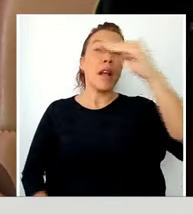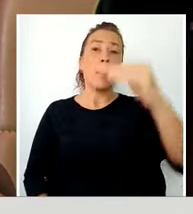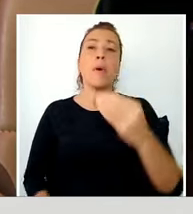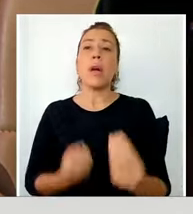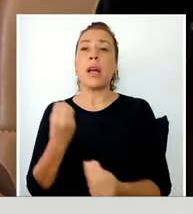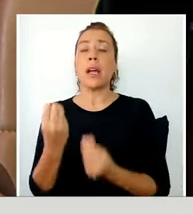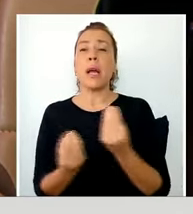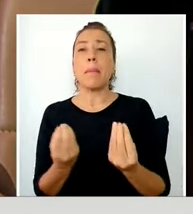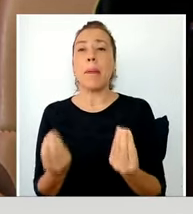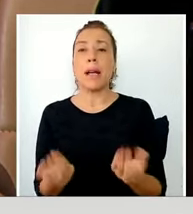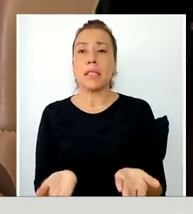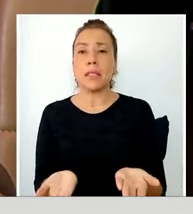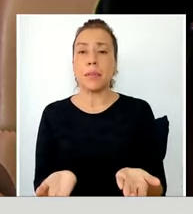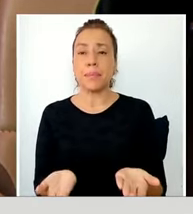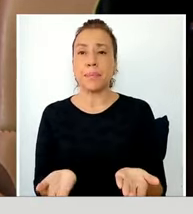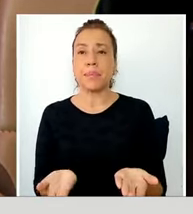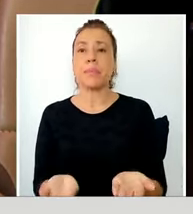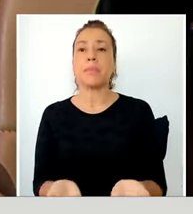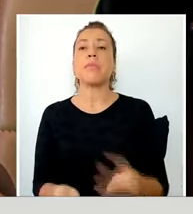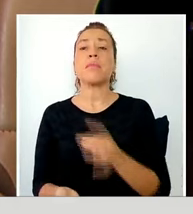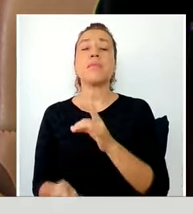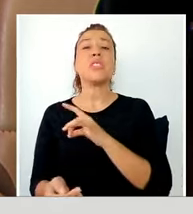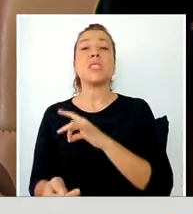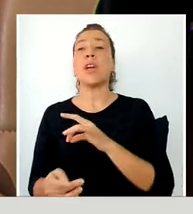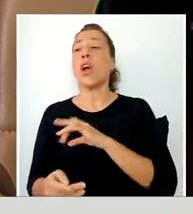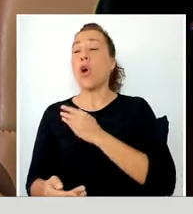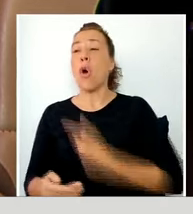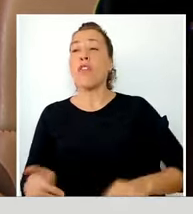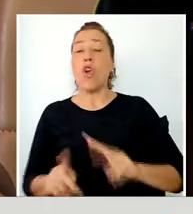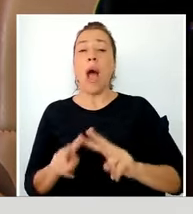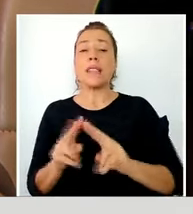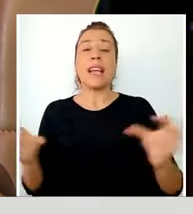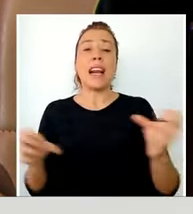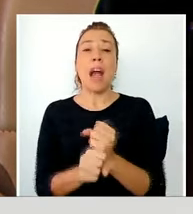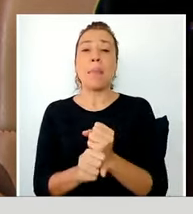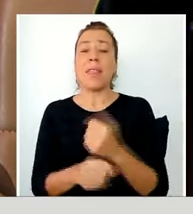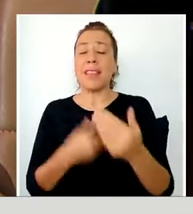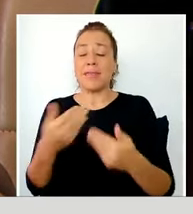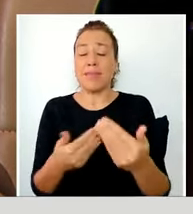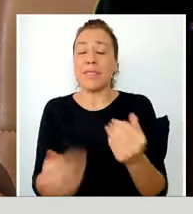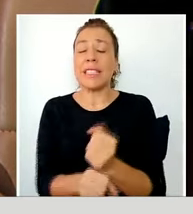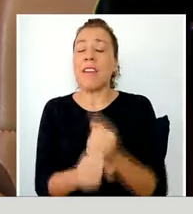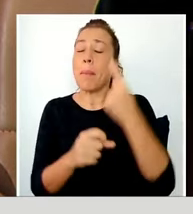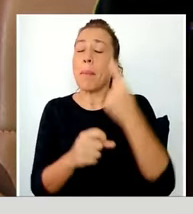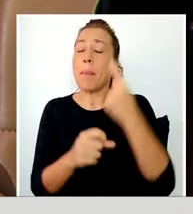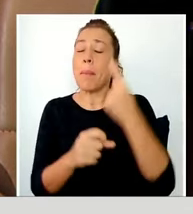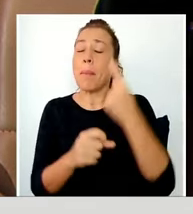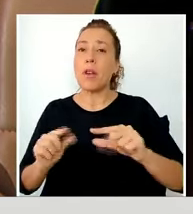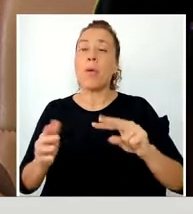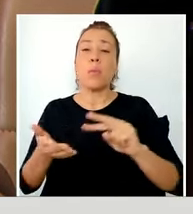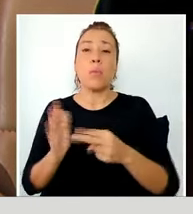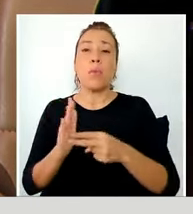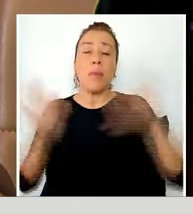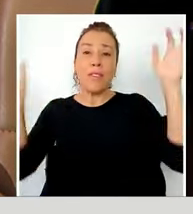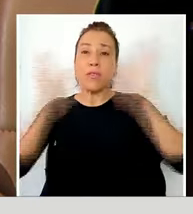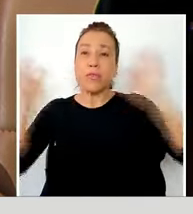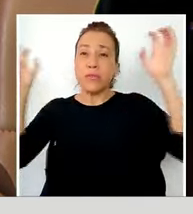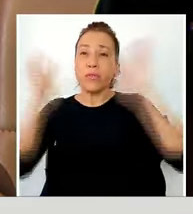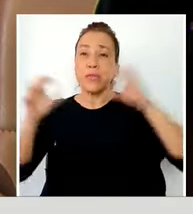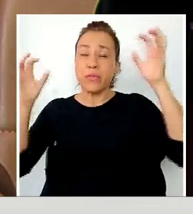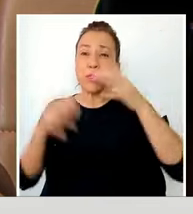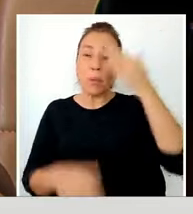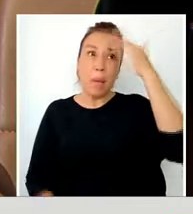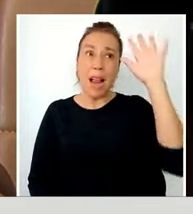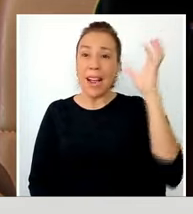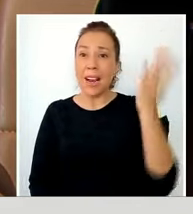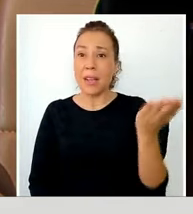el gobierno no desarrolla con la rapidez necesaria los trabajos para mitigar los efectos del frente de mal tiempo se advirtió